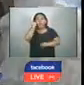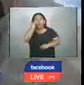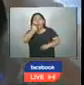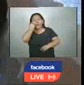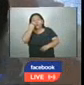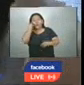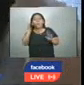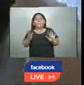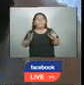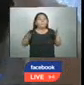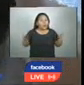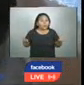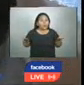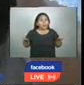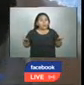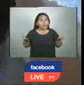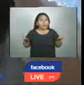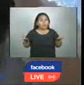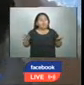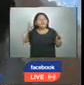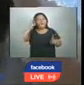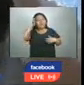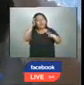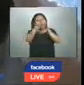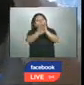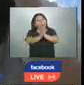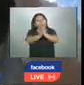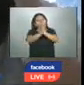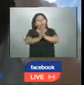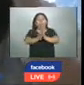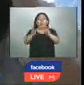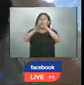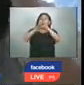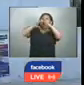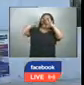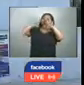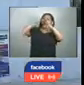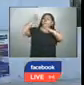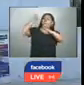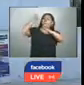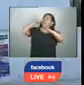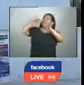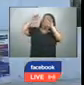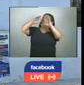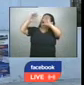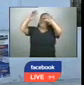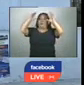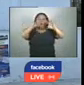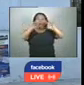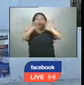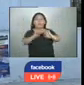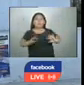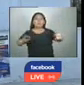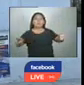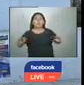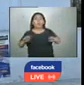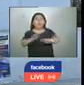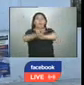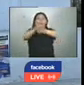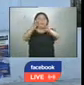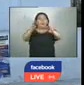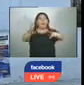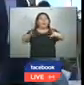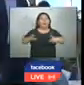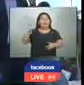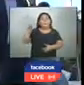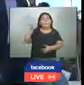simbólica que lanzaron globos blancos para demostrar que la niñez en el país quiere vivir en paz. Para este